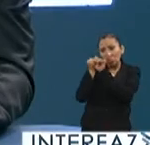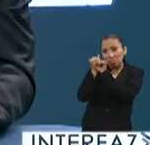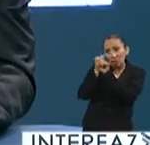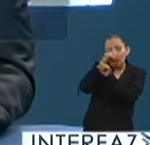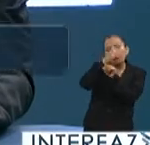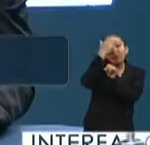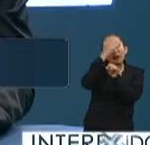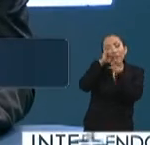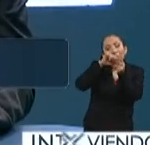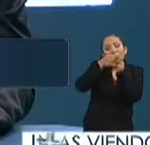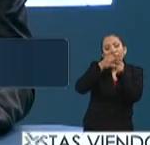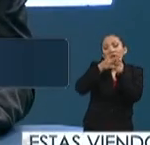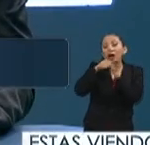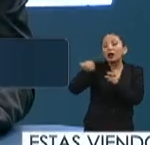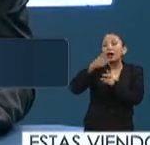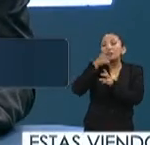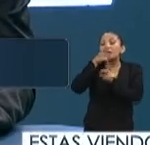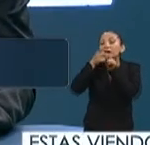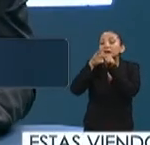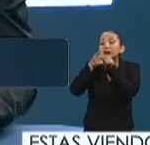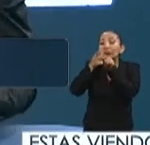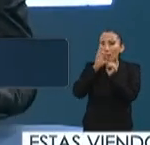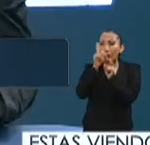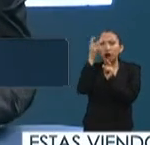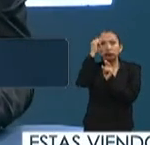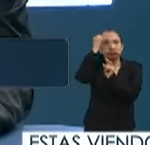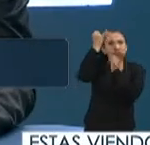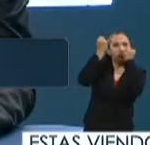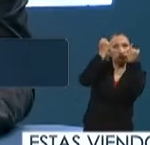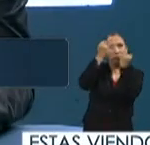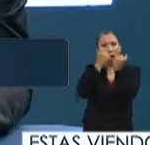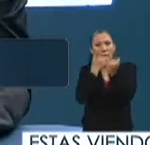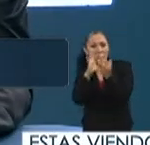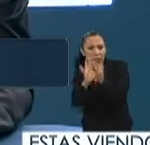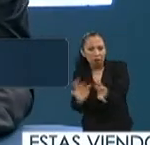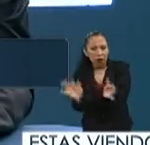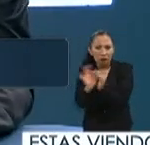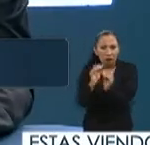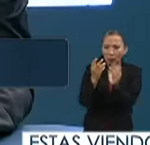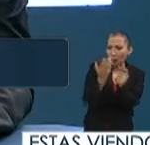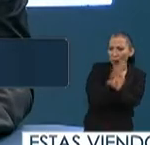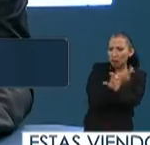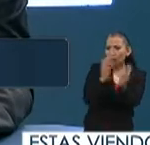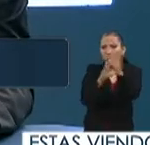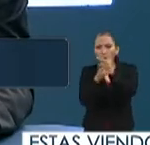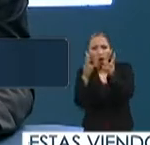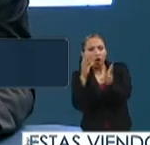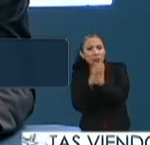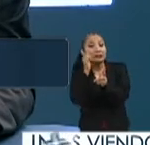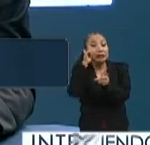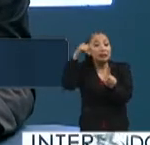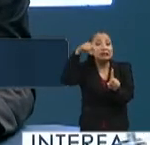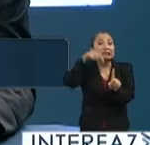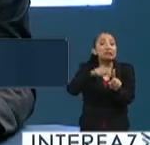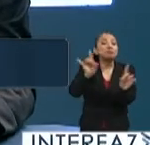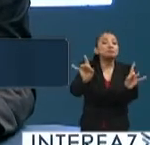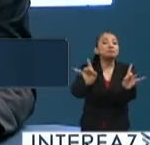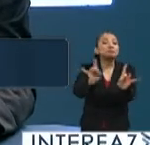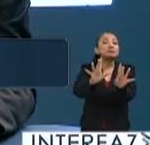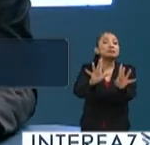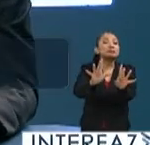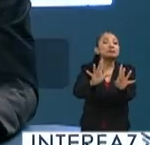de que todo lo que podamos decir, nuestras mejores teorías, nuestras mejores explicaciones de los fenómenos, están siempre ahí de manera